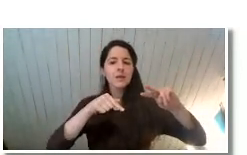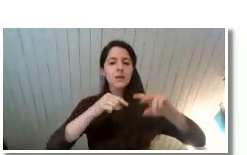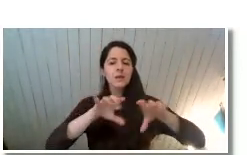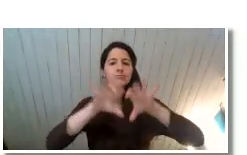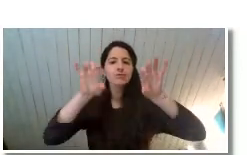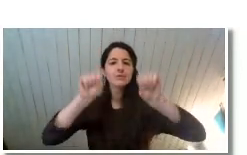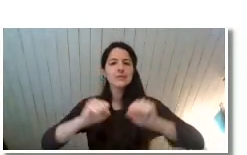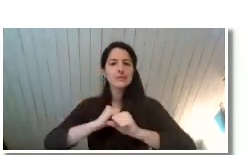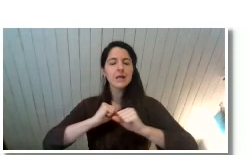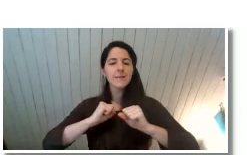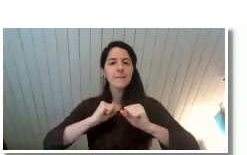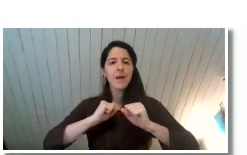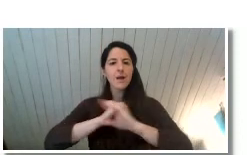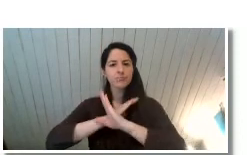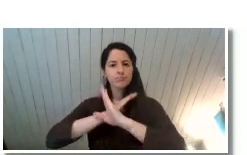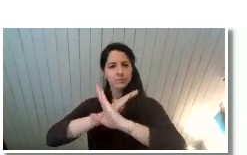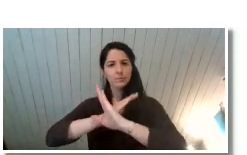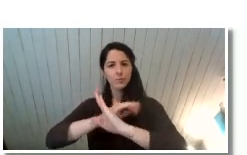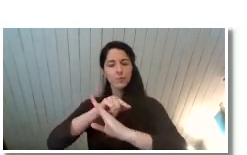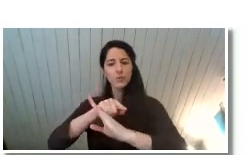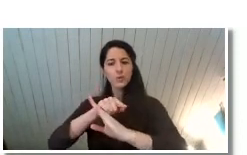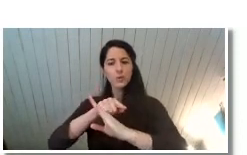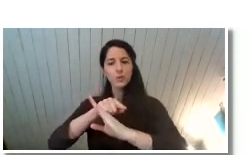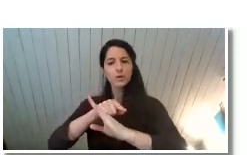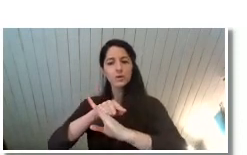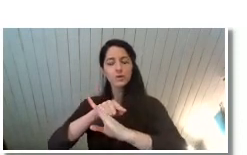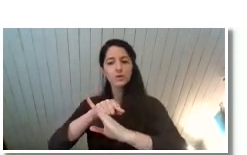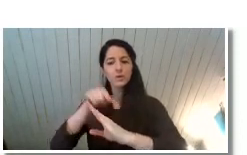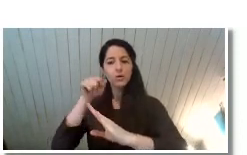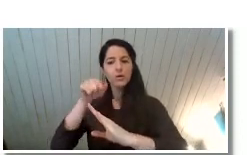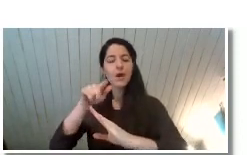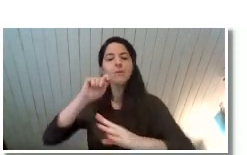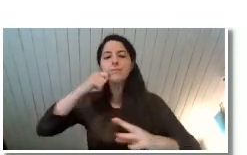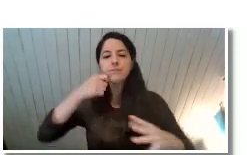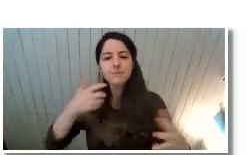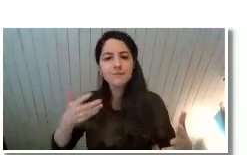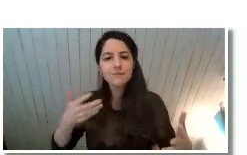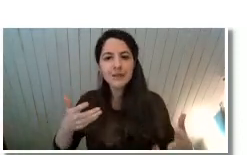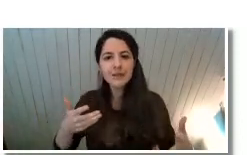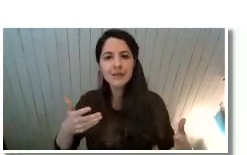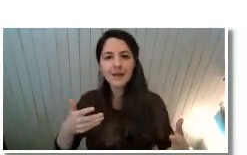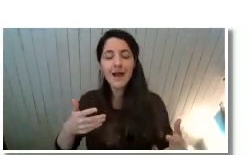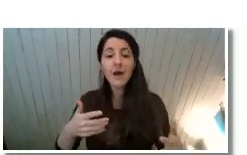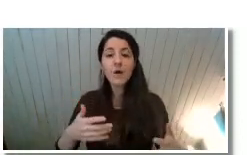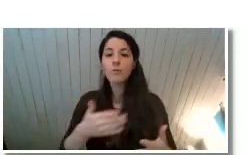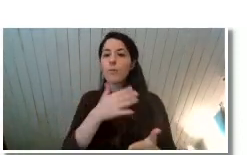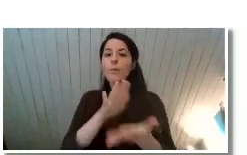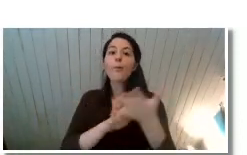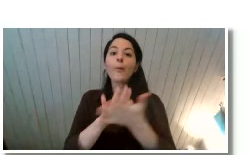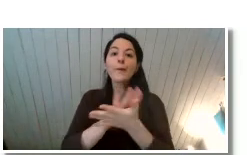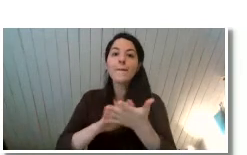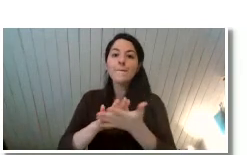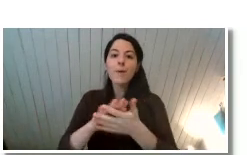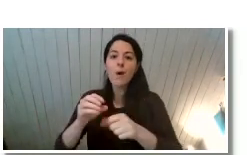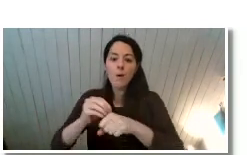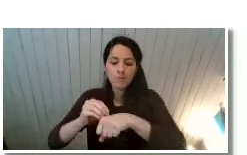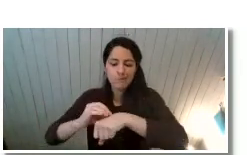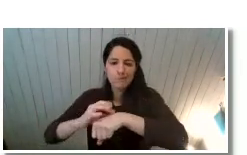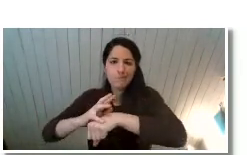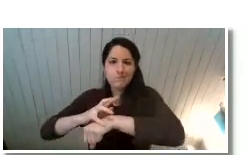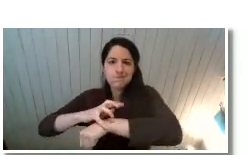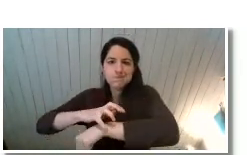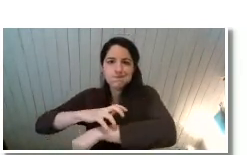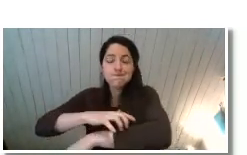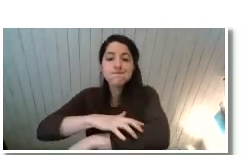Toll-like receptor 7, que lo que hace es responder a las infecciones virales, pues que estaría aumentado en las